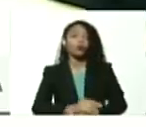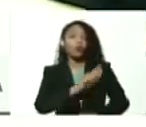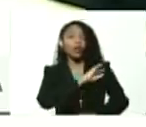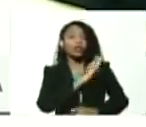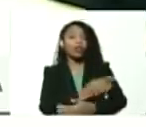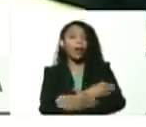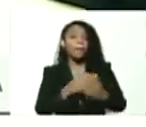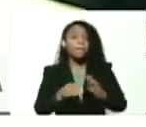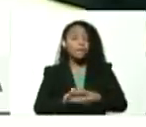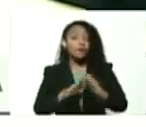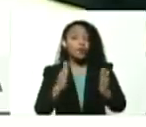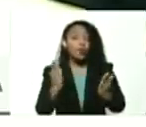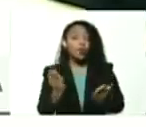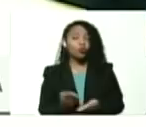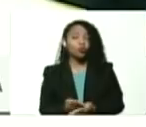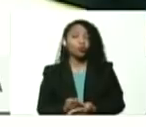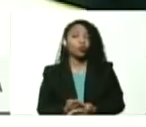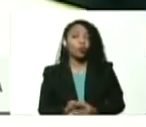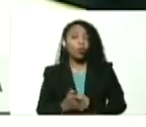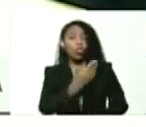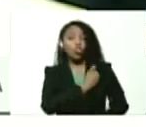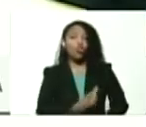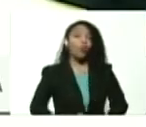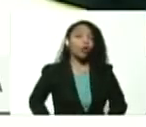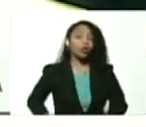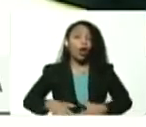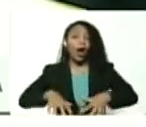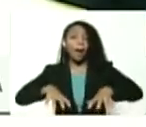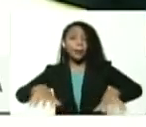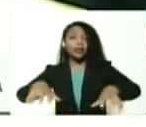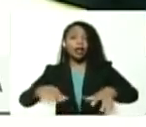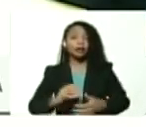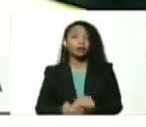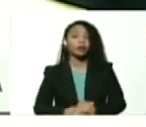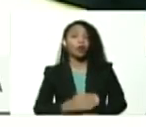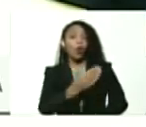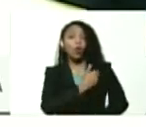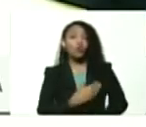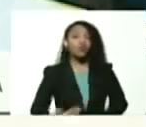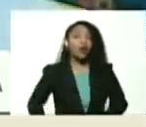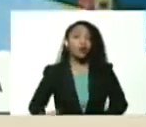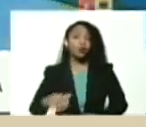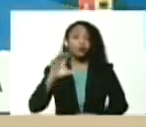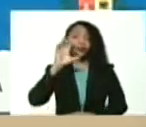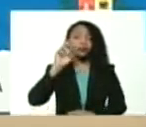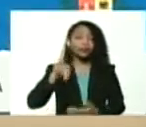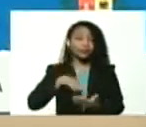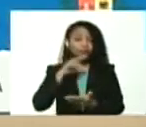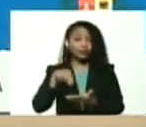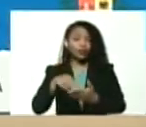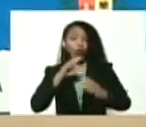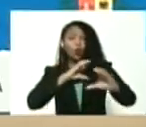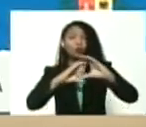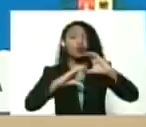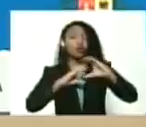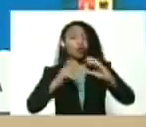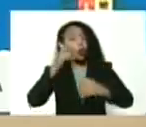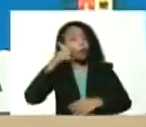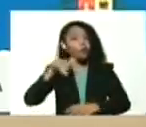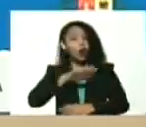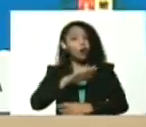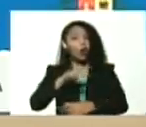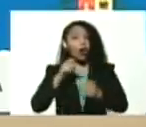del mundo, por los dueños del capital, por los dueños de las transnacionales de la comunicación, y los pueblos